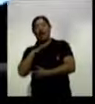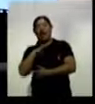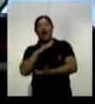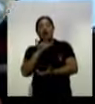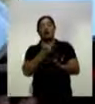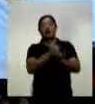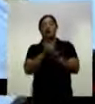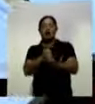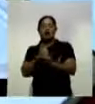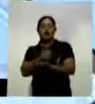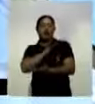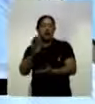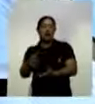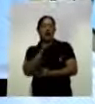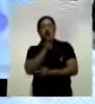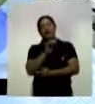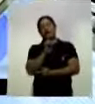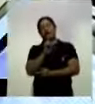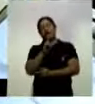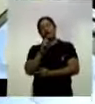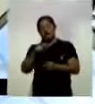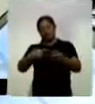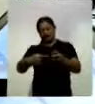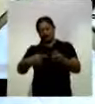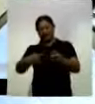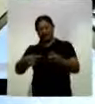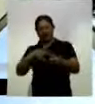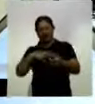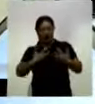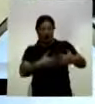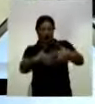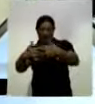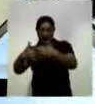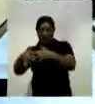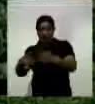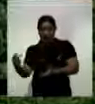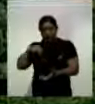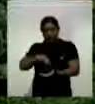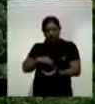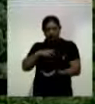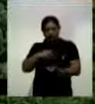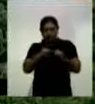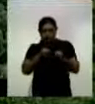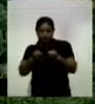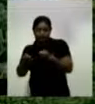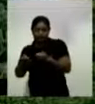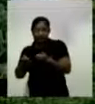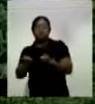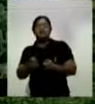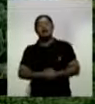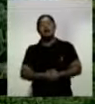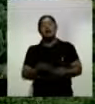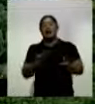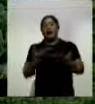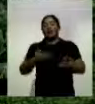general, fresador, tornero, soldador y operador de maquinaria que funciona con un ordenador. Con información de Marian Gómez,